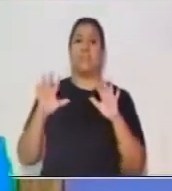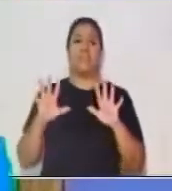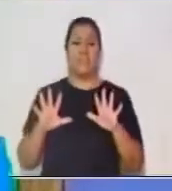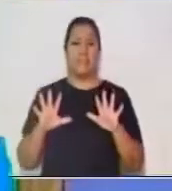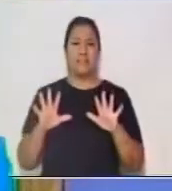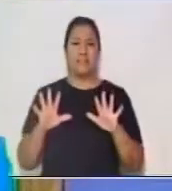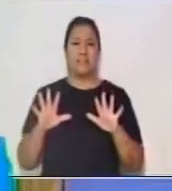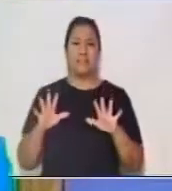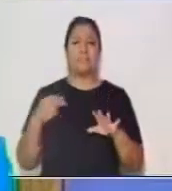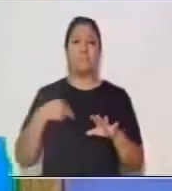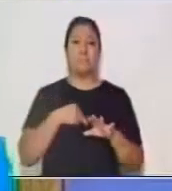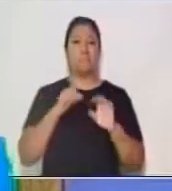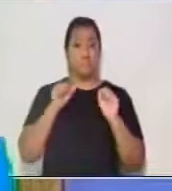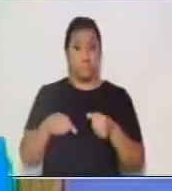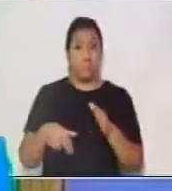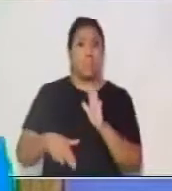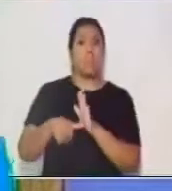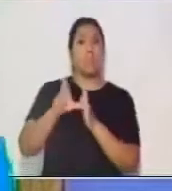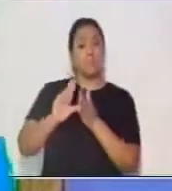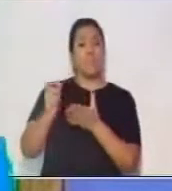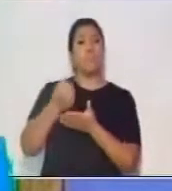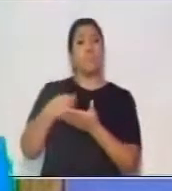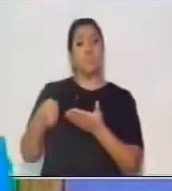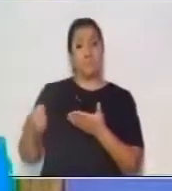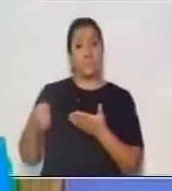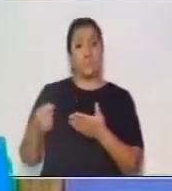vez la conocía. Se llama Fabiola Paz.